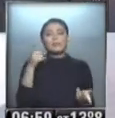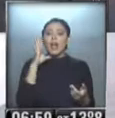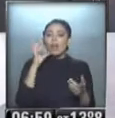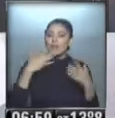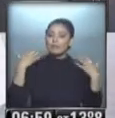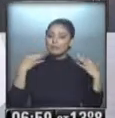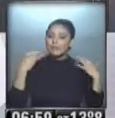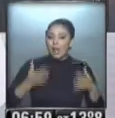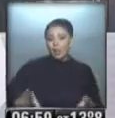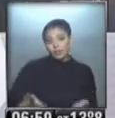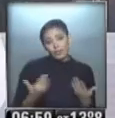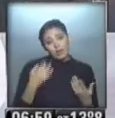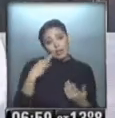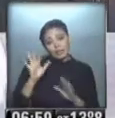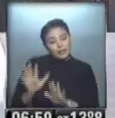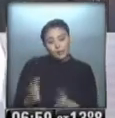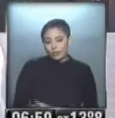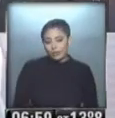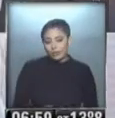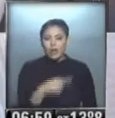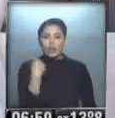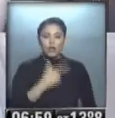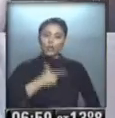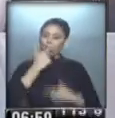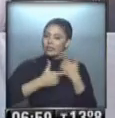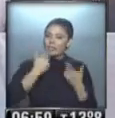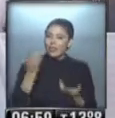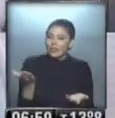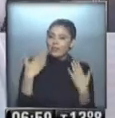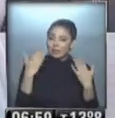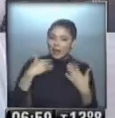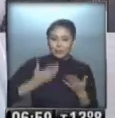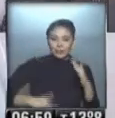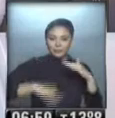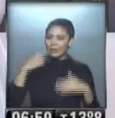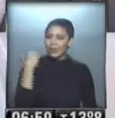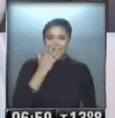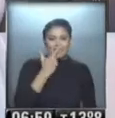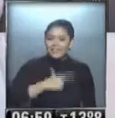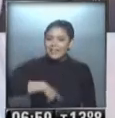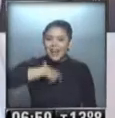abriguito liviano hay que tener a mano todavía. Estábamos sí. contentos con estas temperaturas altas, a nosotros que nos gusta